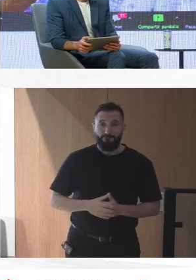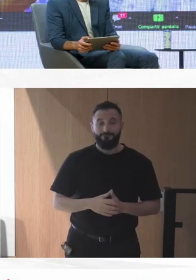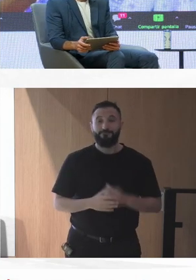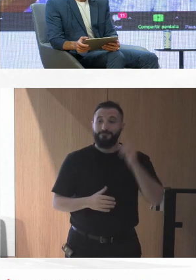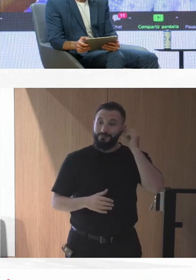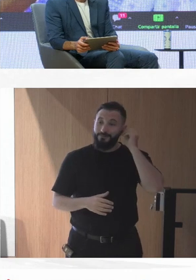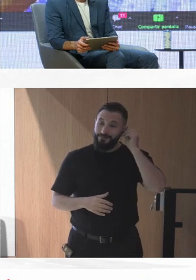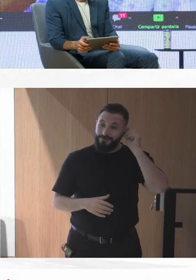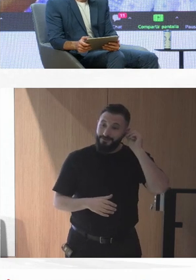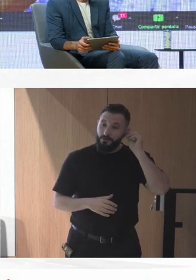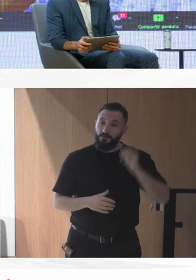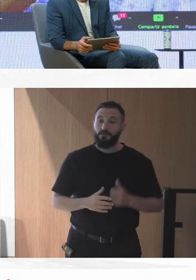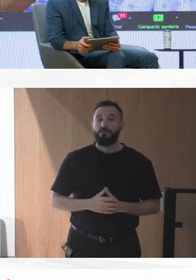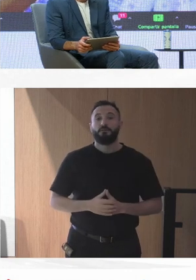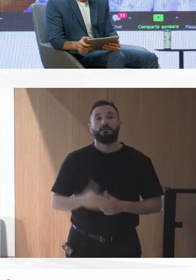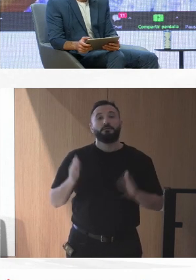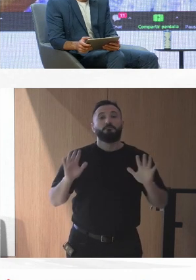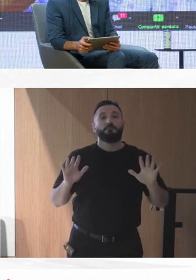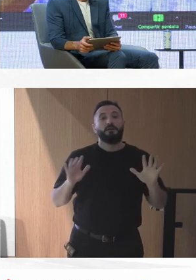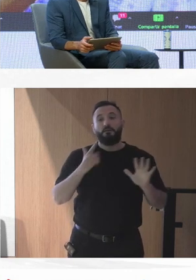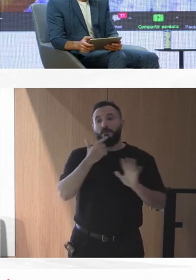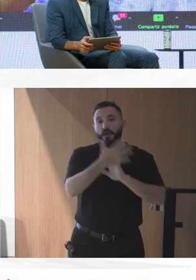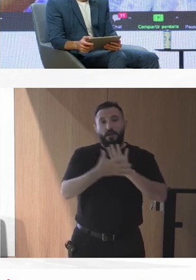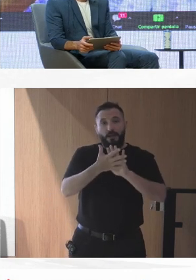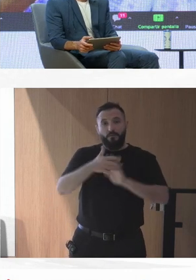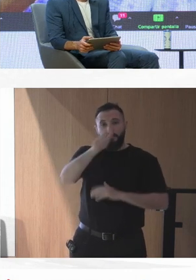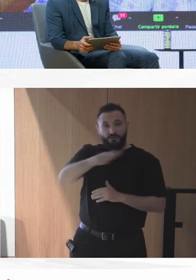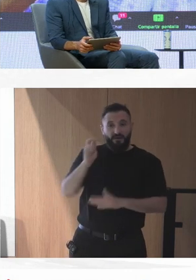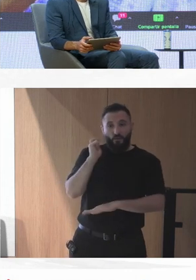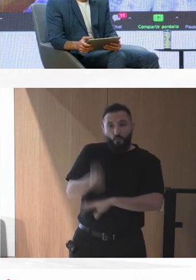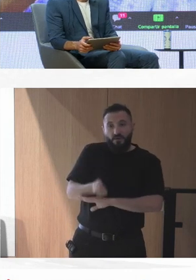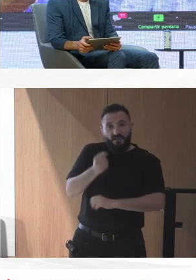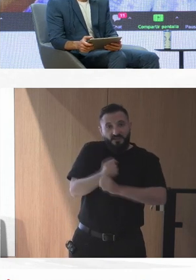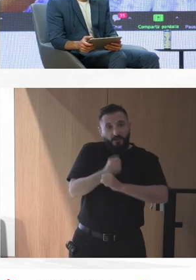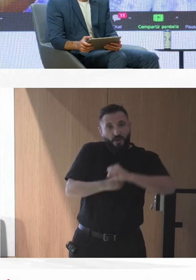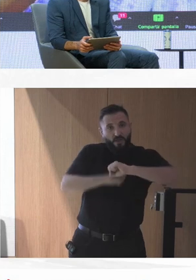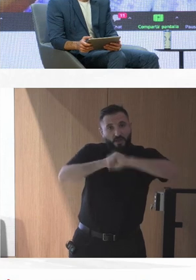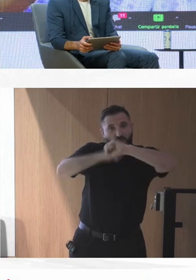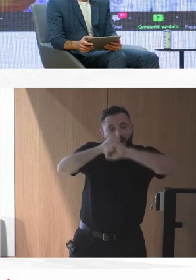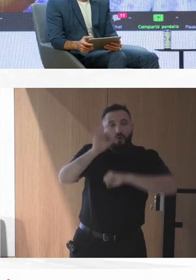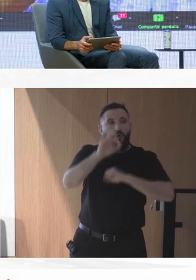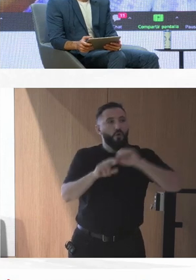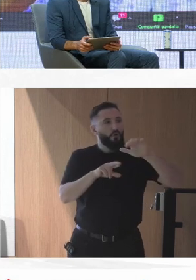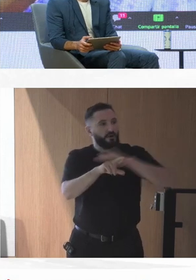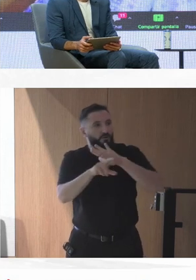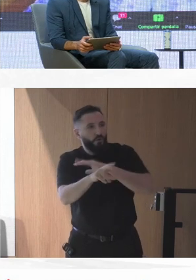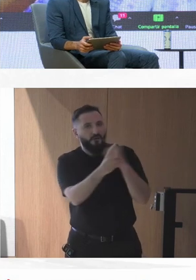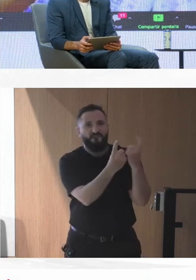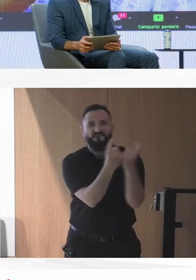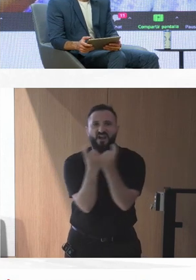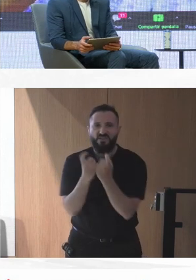bueno, cuando hablamos de un exceso de carga de trabajo de los jueces, falta de recursos y